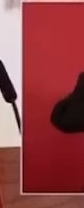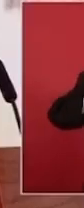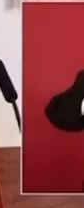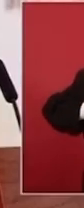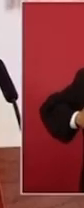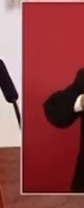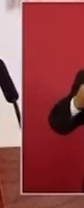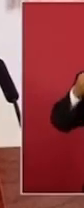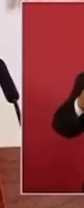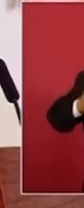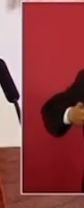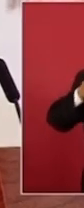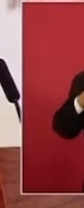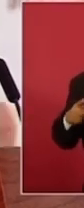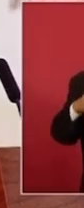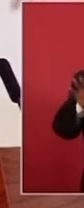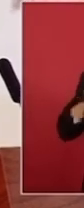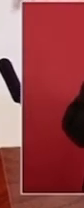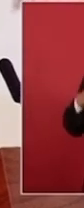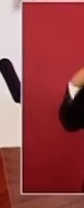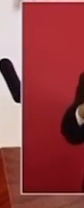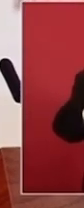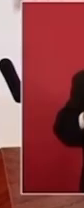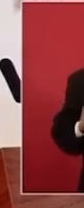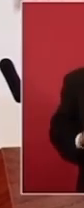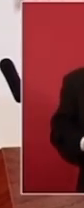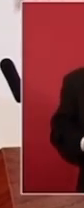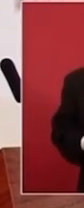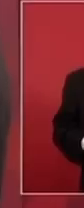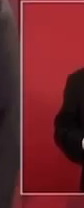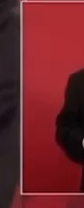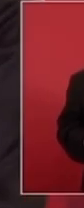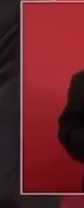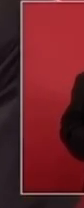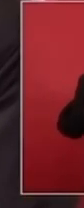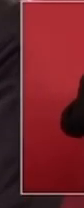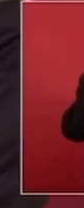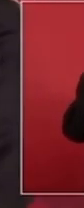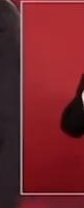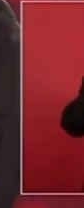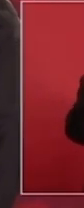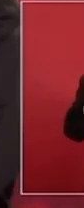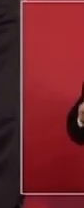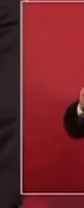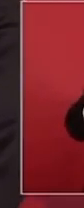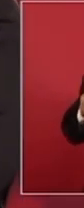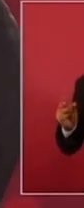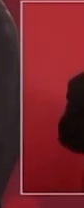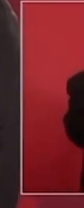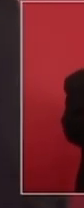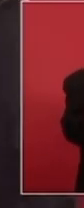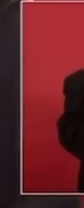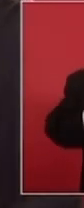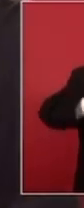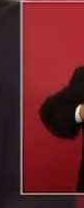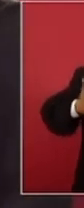históricos que en todos los casos están plasmados en las constituciones de los